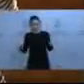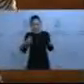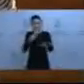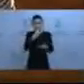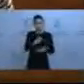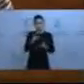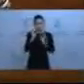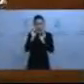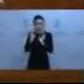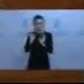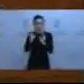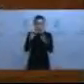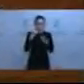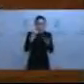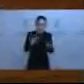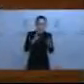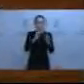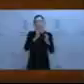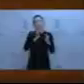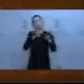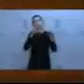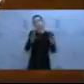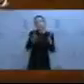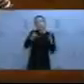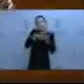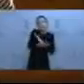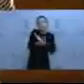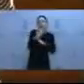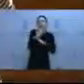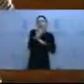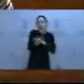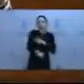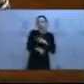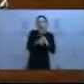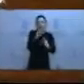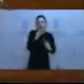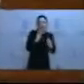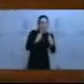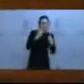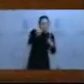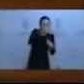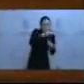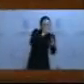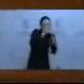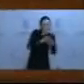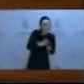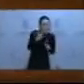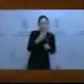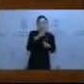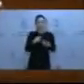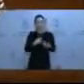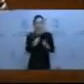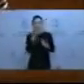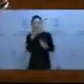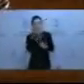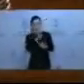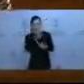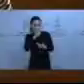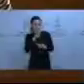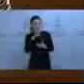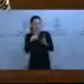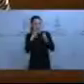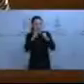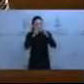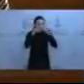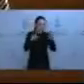internet es un chivato democrático muy saludable y tuve la curiosidad de asomarme, de asomarme, sí, sí,